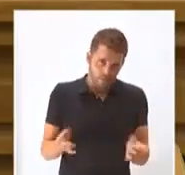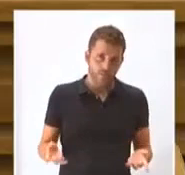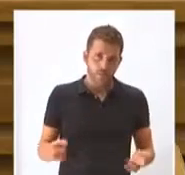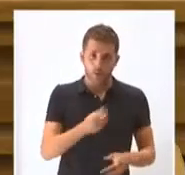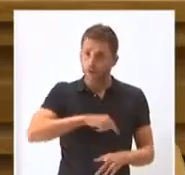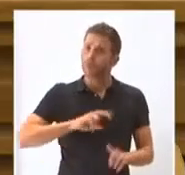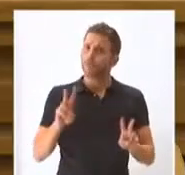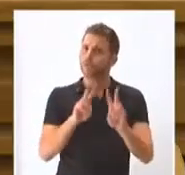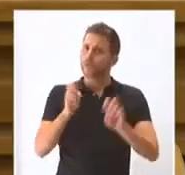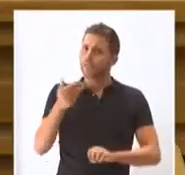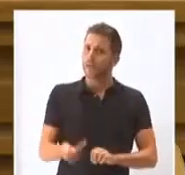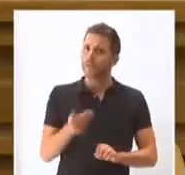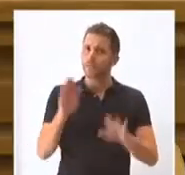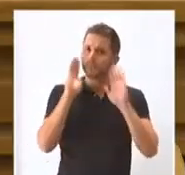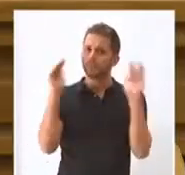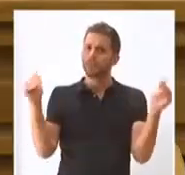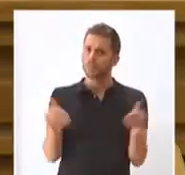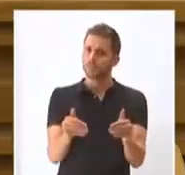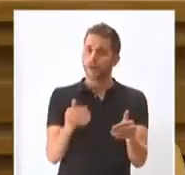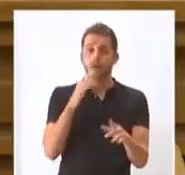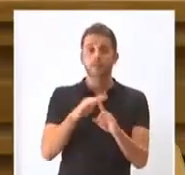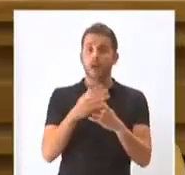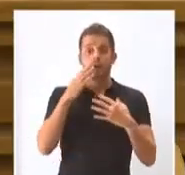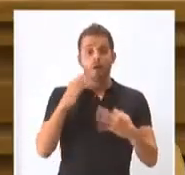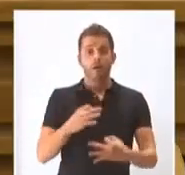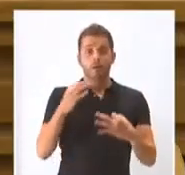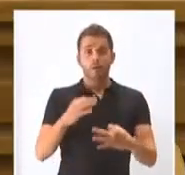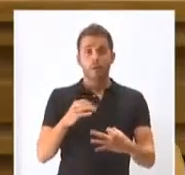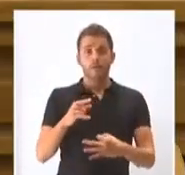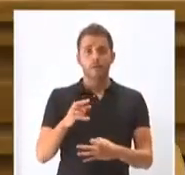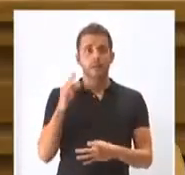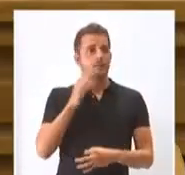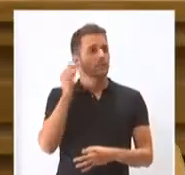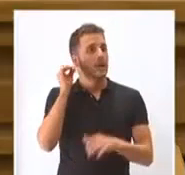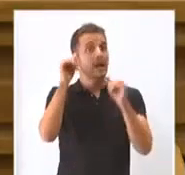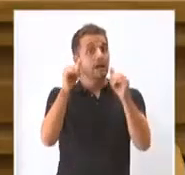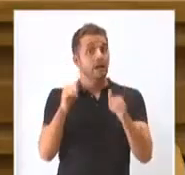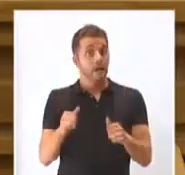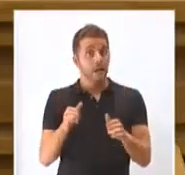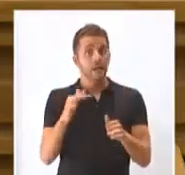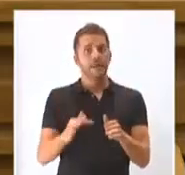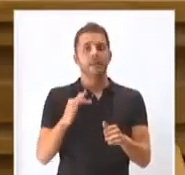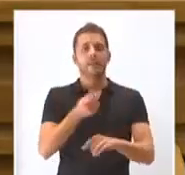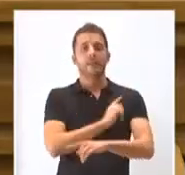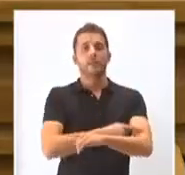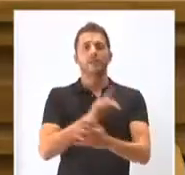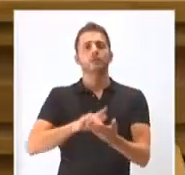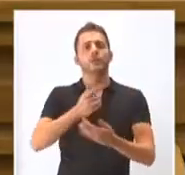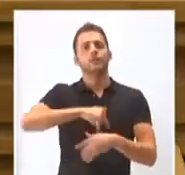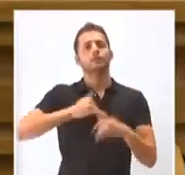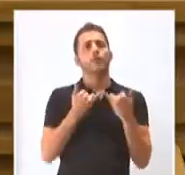pero la realidad es que el ejemplo de esas licencias femeninas más de todos los deportistas lo que tuvimos ocasión de celebrar con los